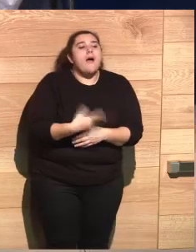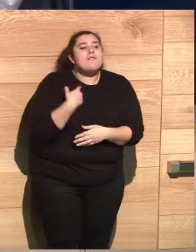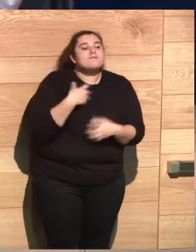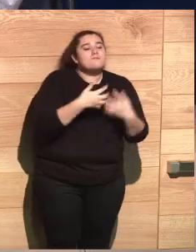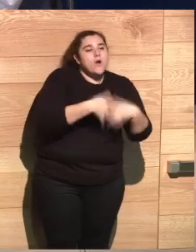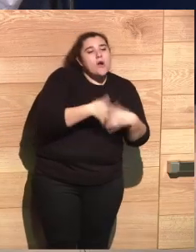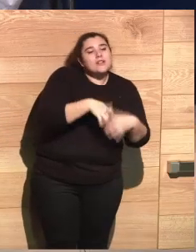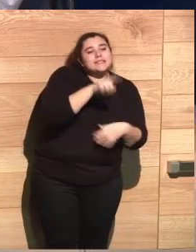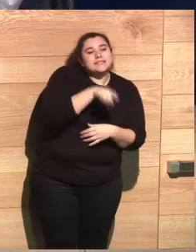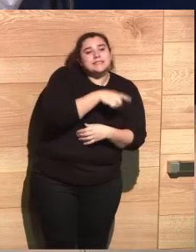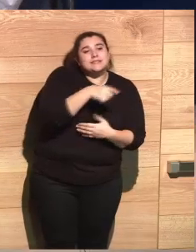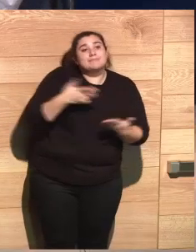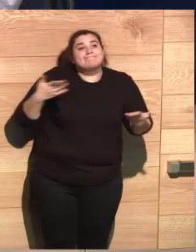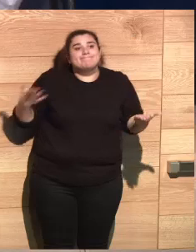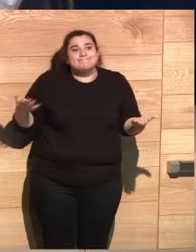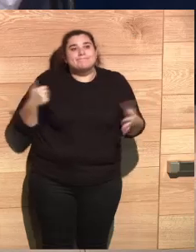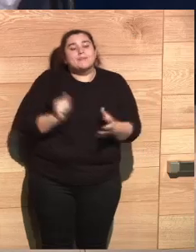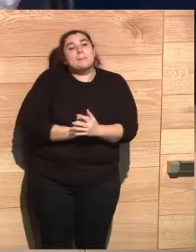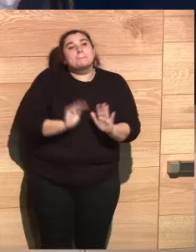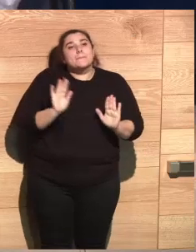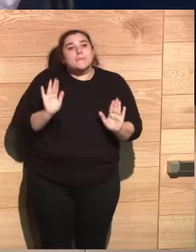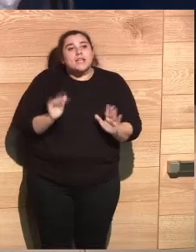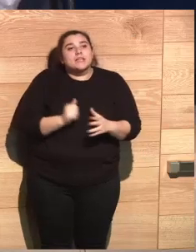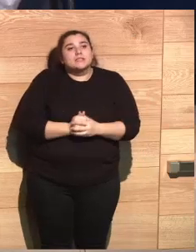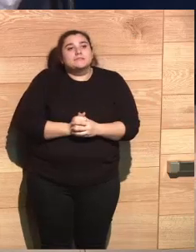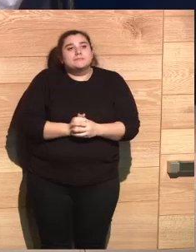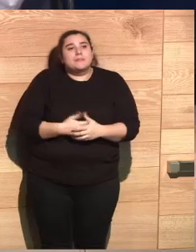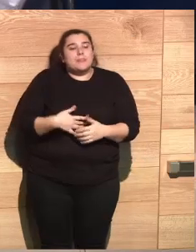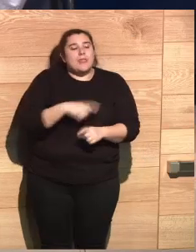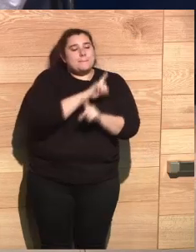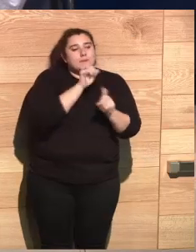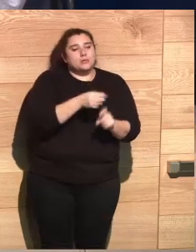es una muy buena pregunta, porque